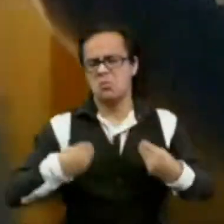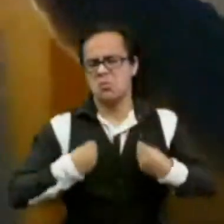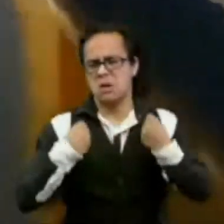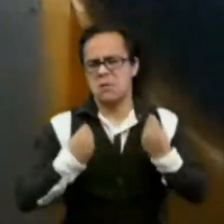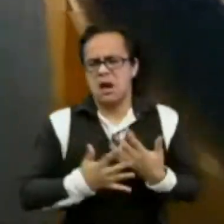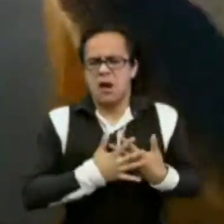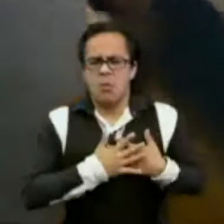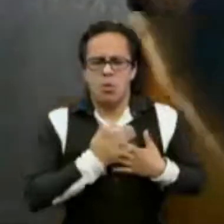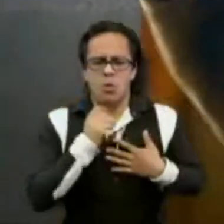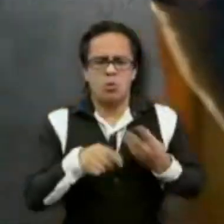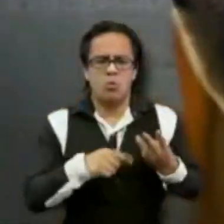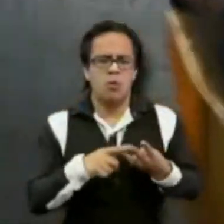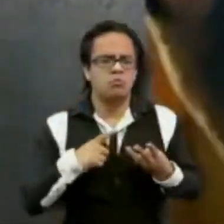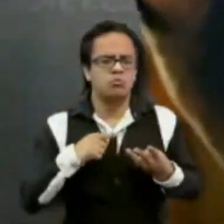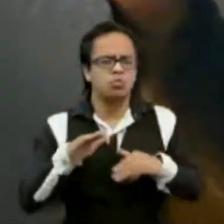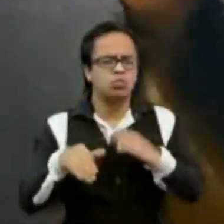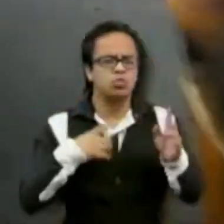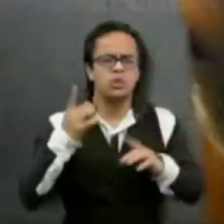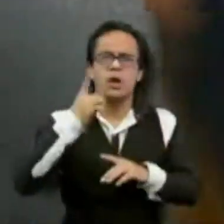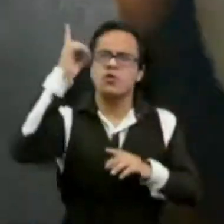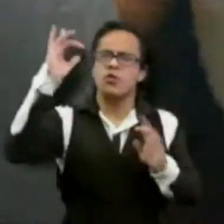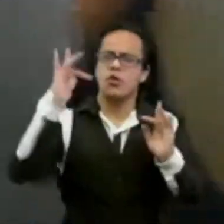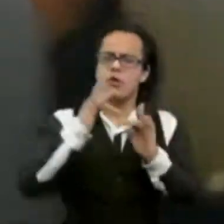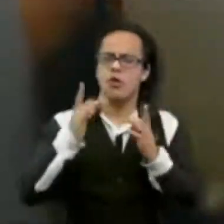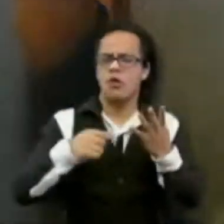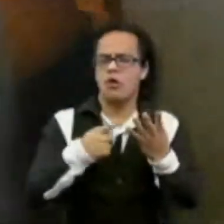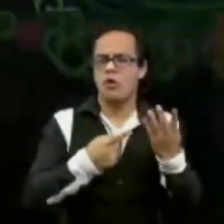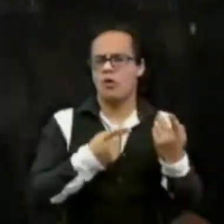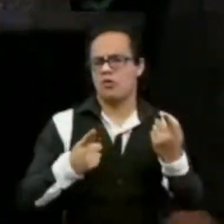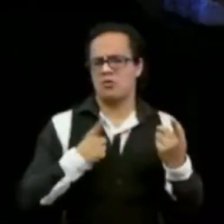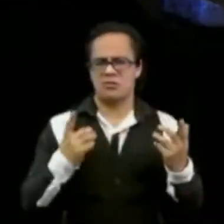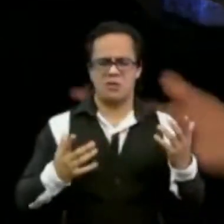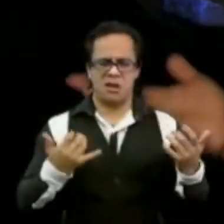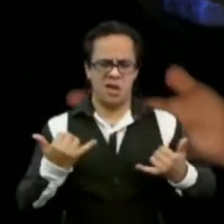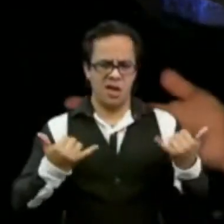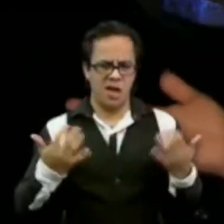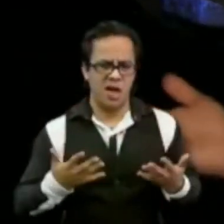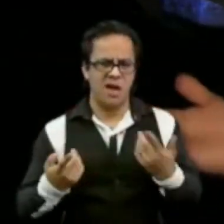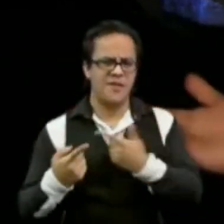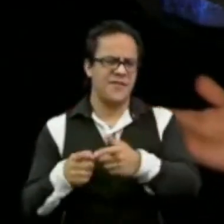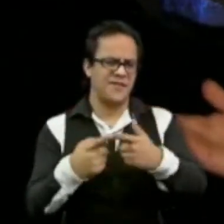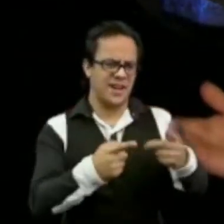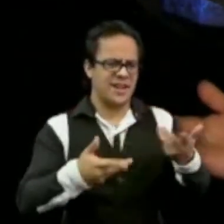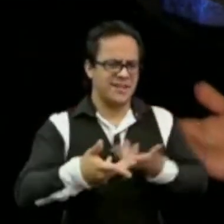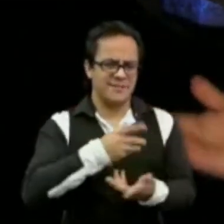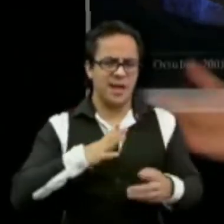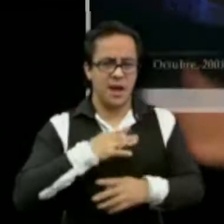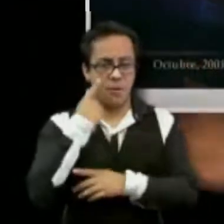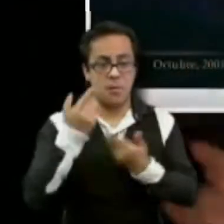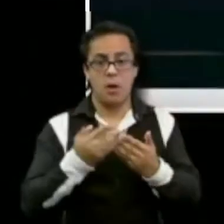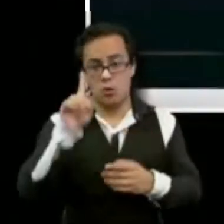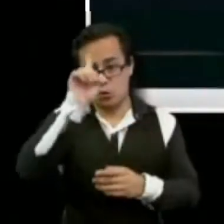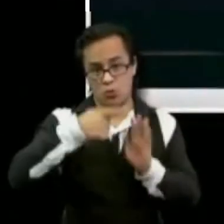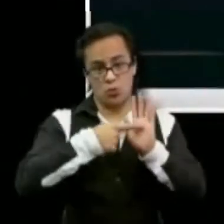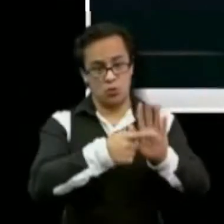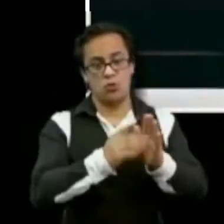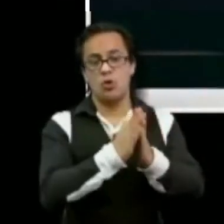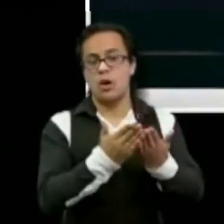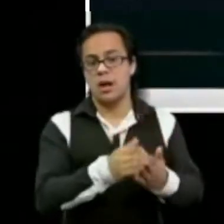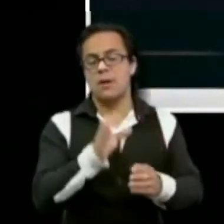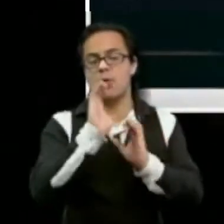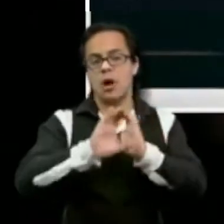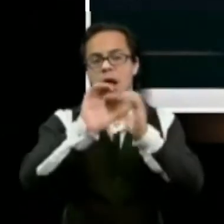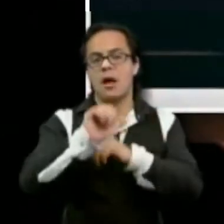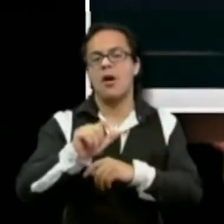el amor, es la búsqueda de Dios, es los poemas de rebeldía. Y en esta ocasión quiero recomendarles el libro Canto a la Muerte,